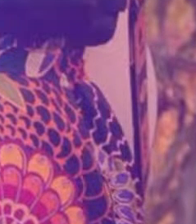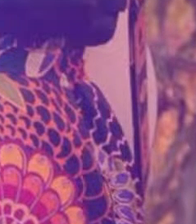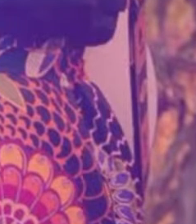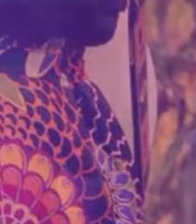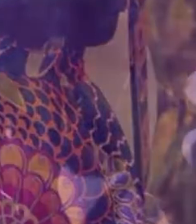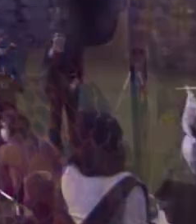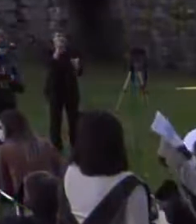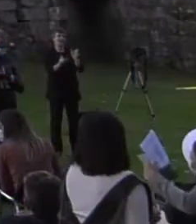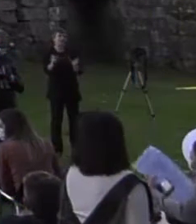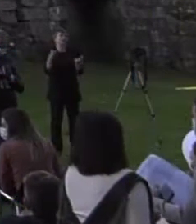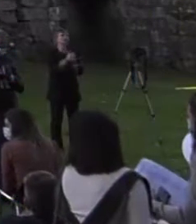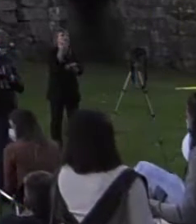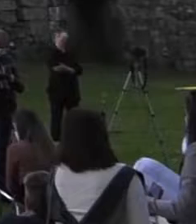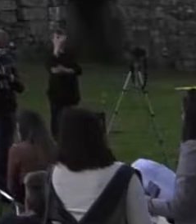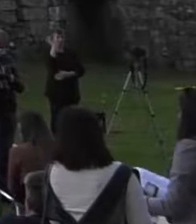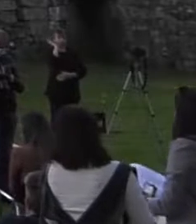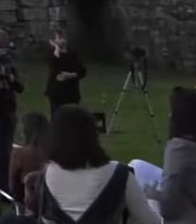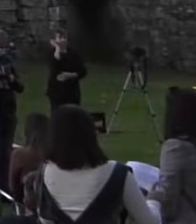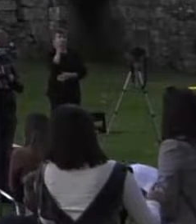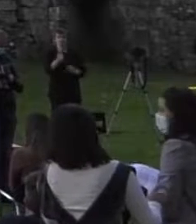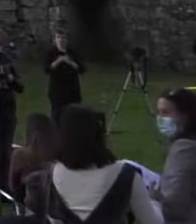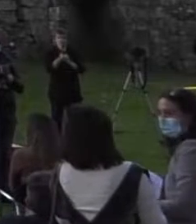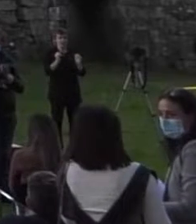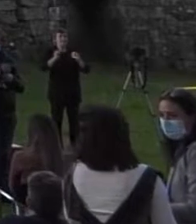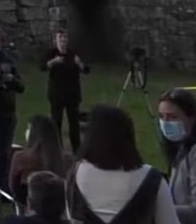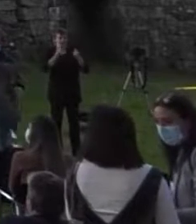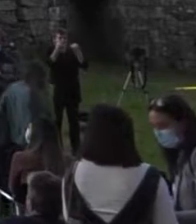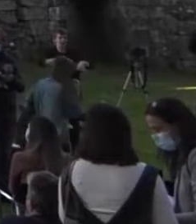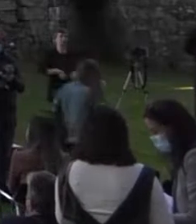Hola a todas e todos, imos comezar o acto.